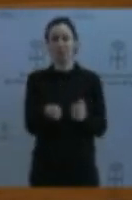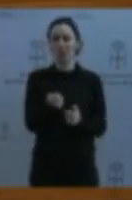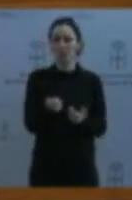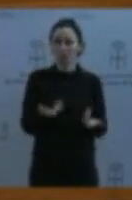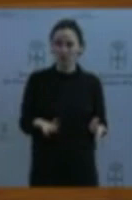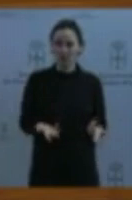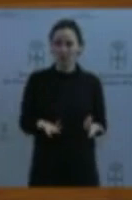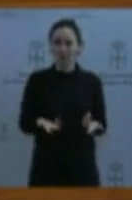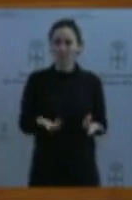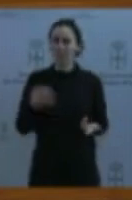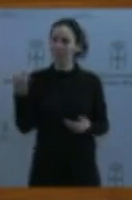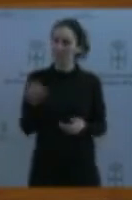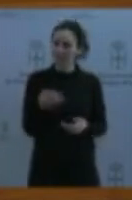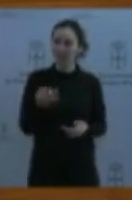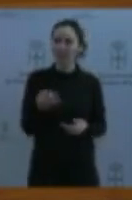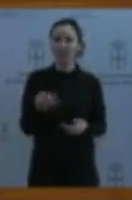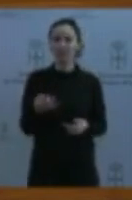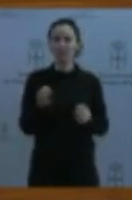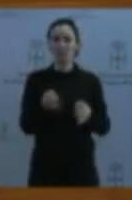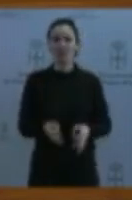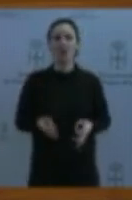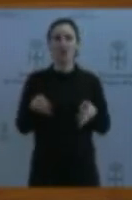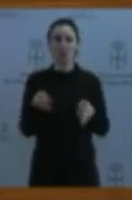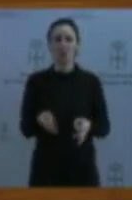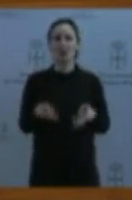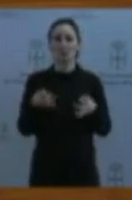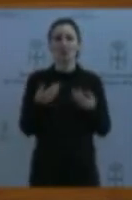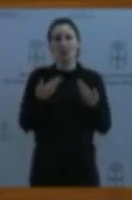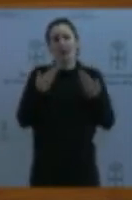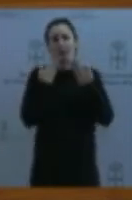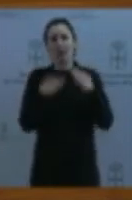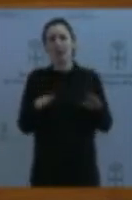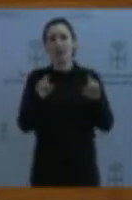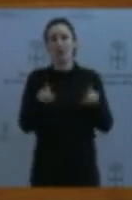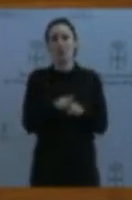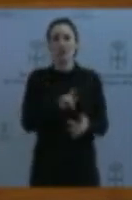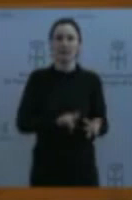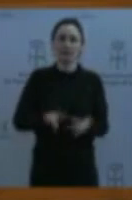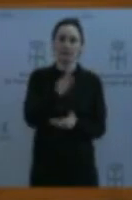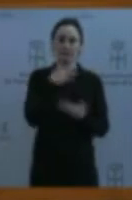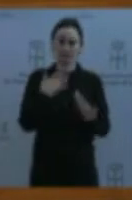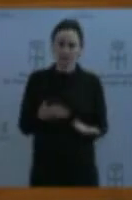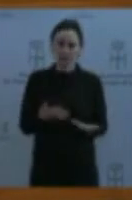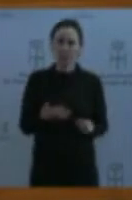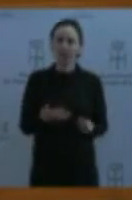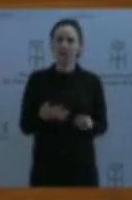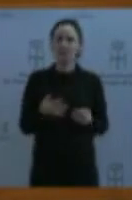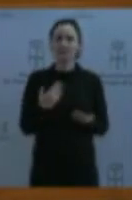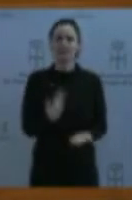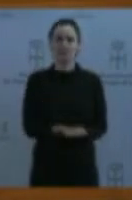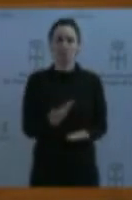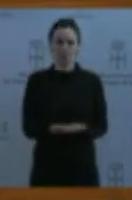misma senda. Esto a pesar de haber pasado por una crisis como la que vivimos y haber constatado que los efectos de la